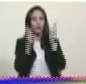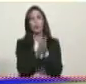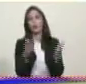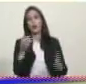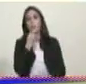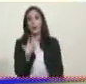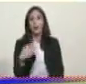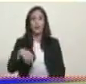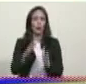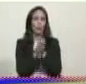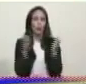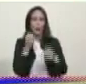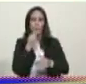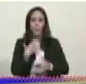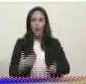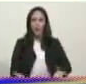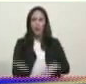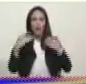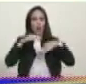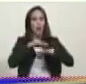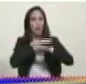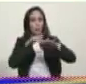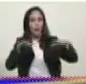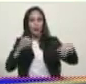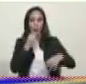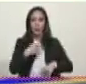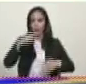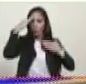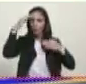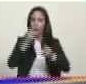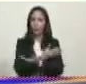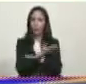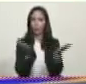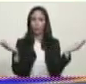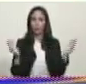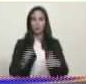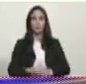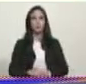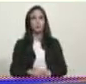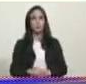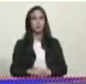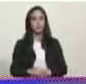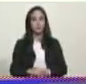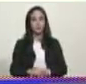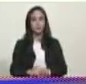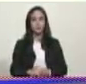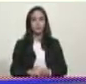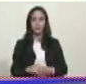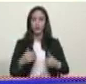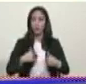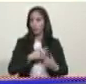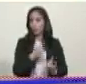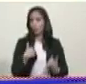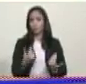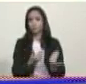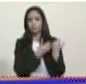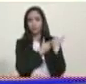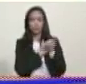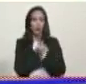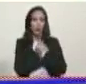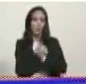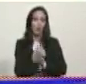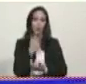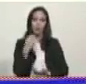Cumaná! ¡Que vive el oriente del país! Un saludo al pueblo oriental. Y mi compromiso de siempre, mi amor